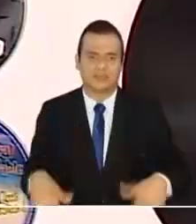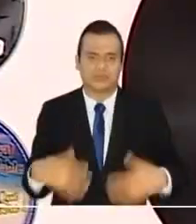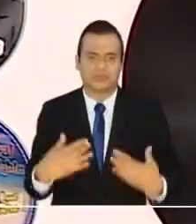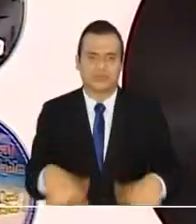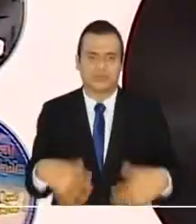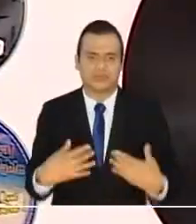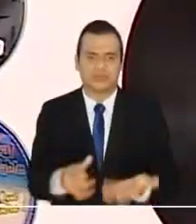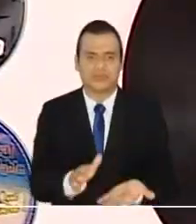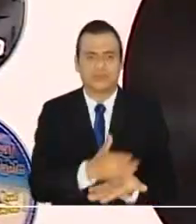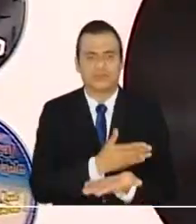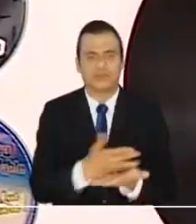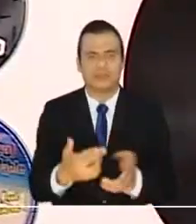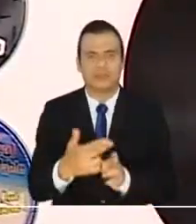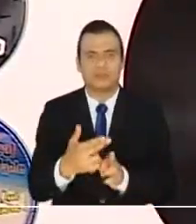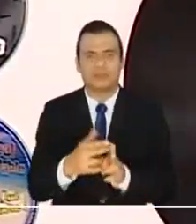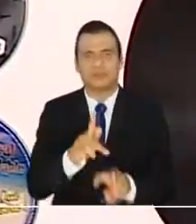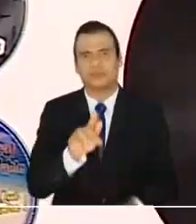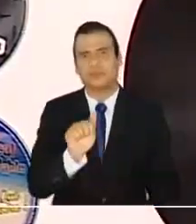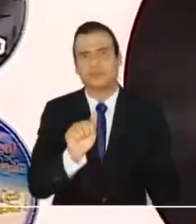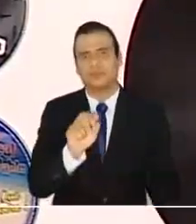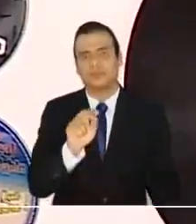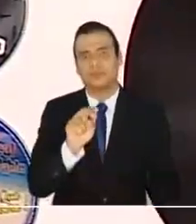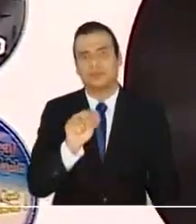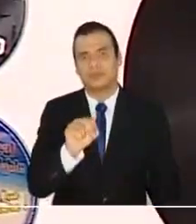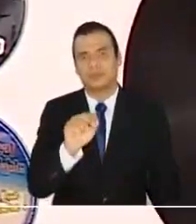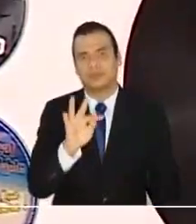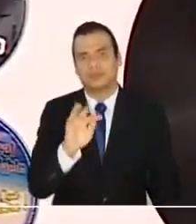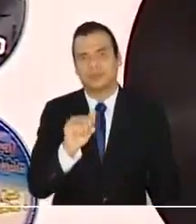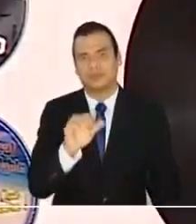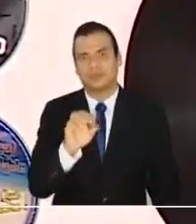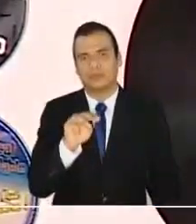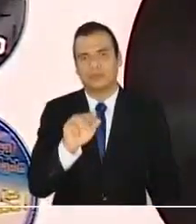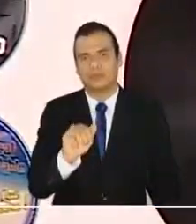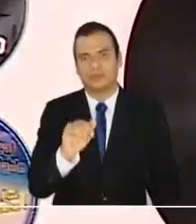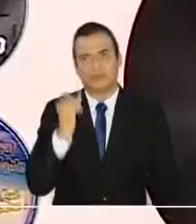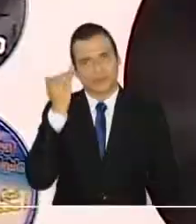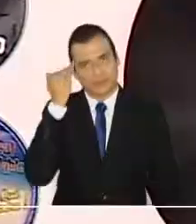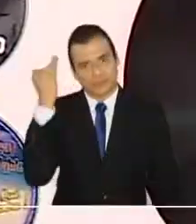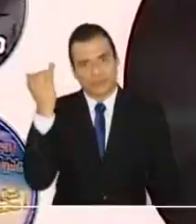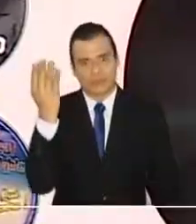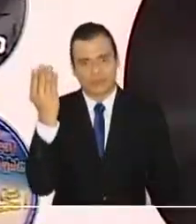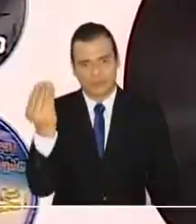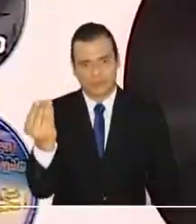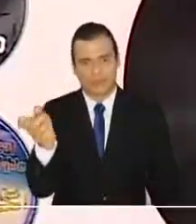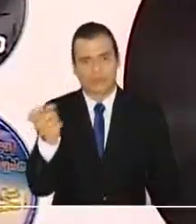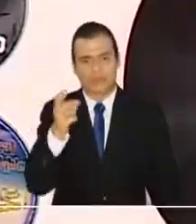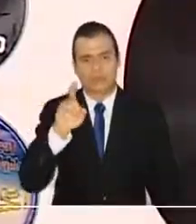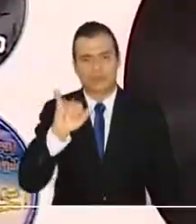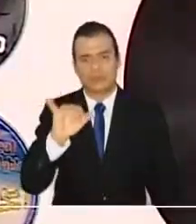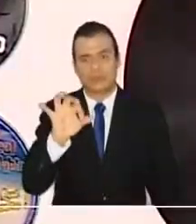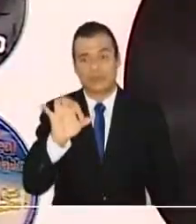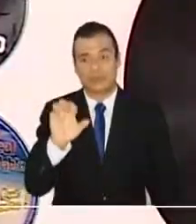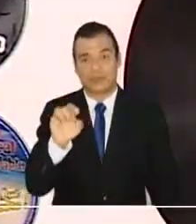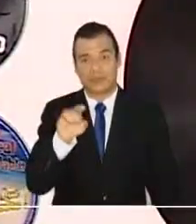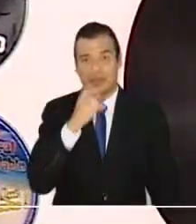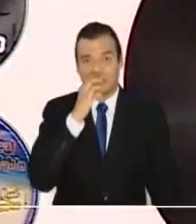grabado, publicado en Cuba por el sello Gise. Esto lo hizo él allá. Entonces legó